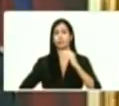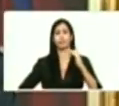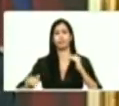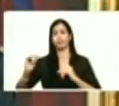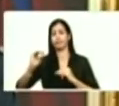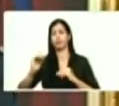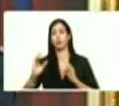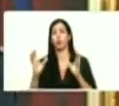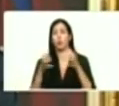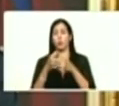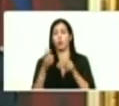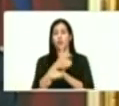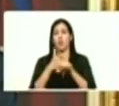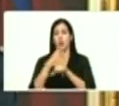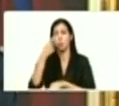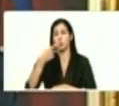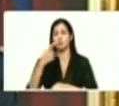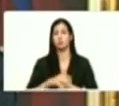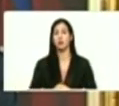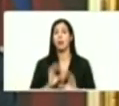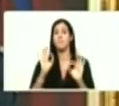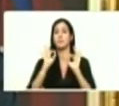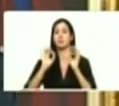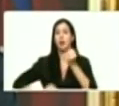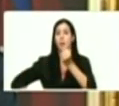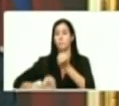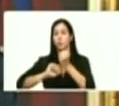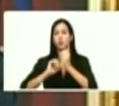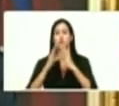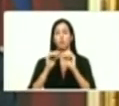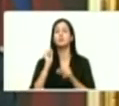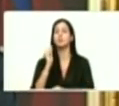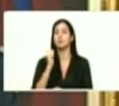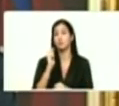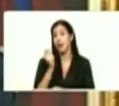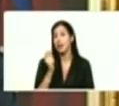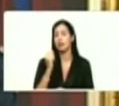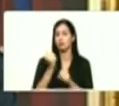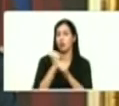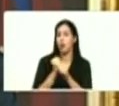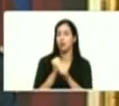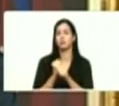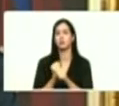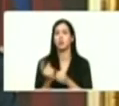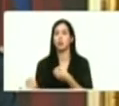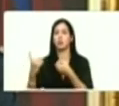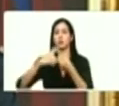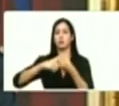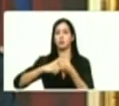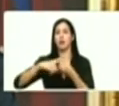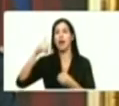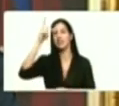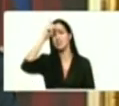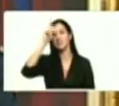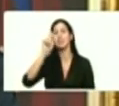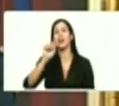activado un apoyo especial para todas estas tareas incorporando a Tarek el Eitsami en esa